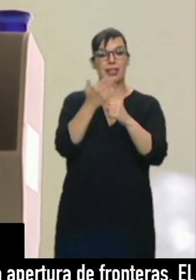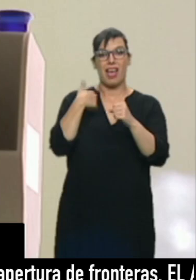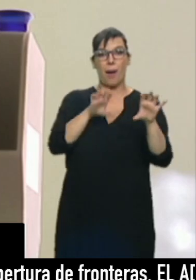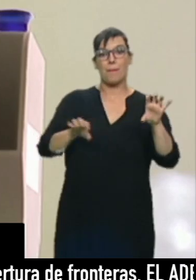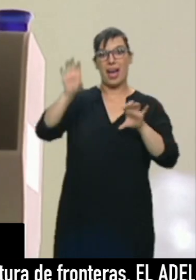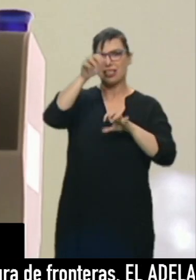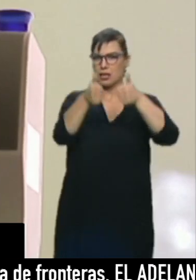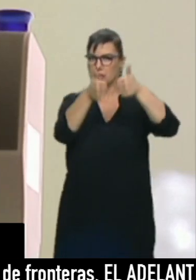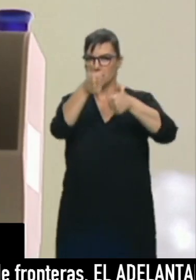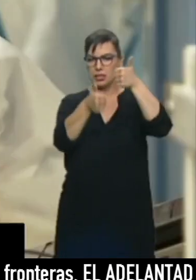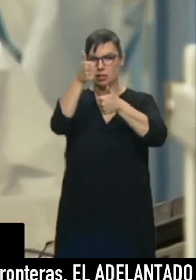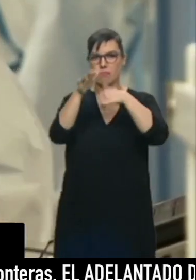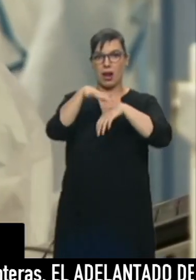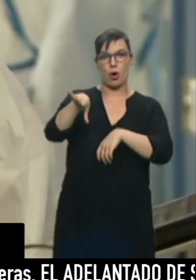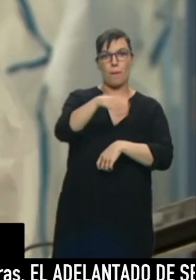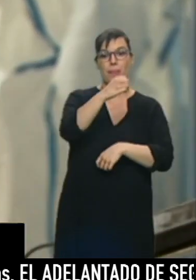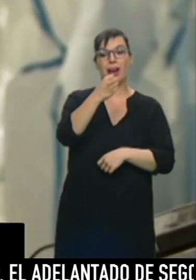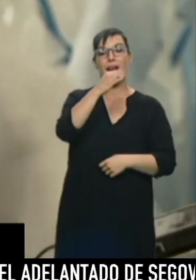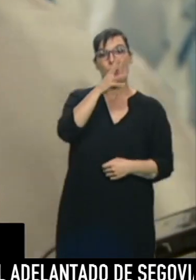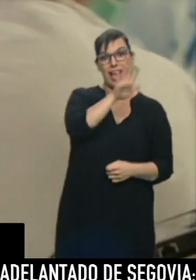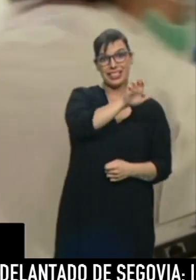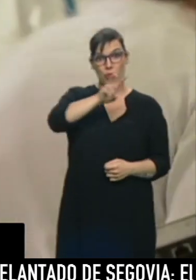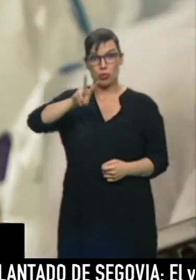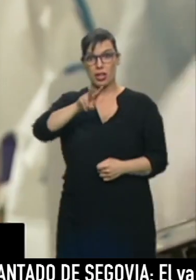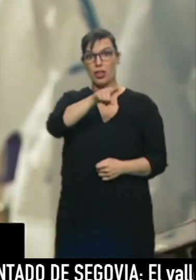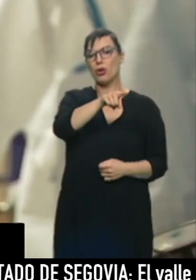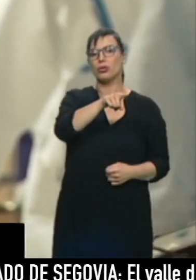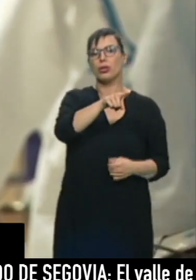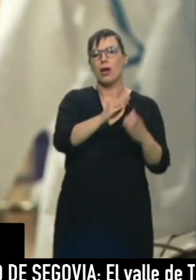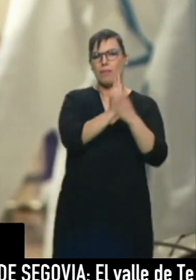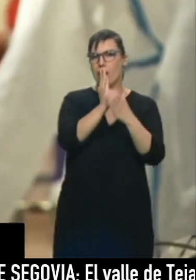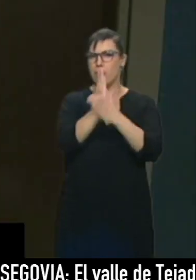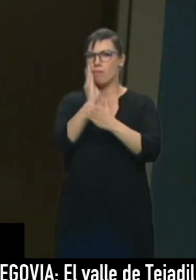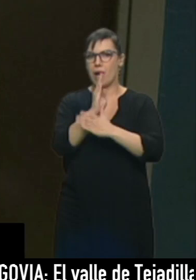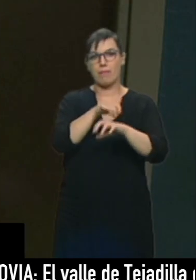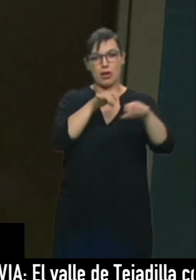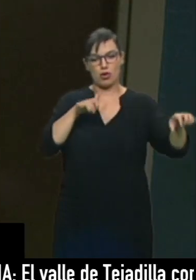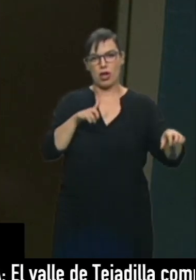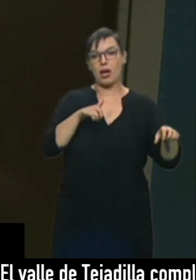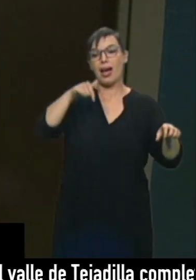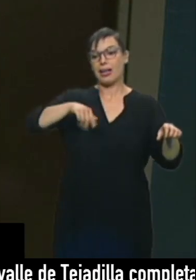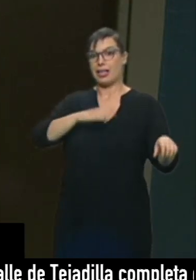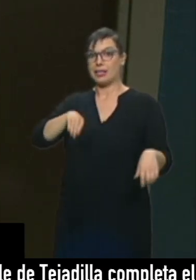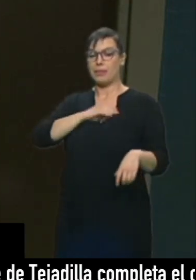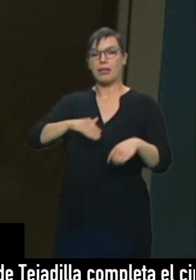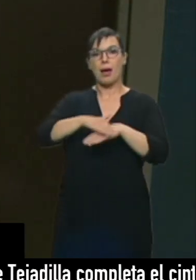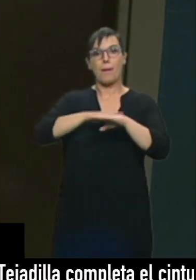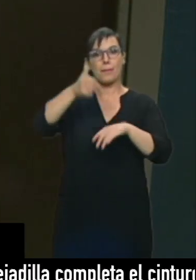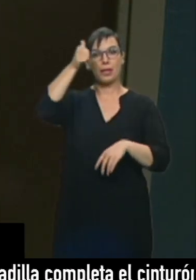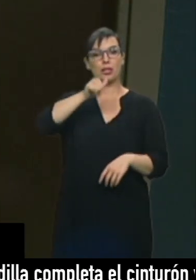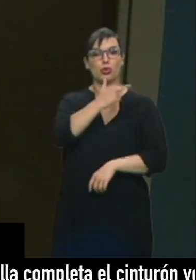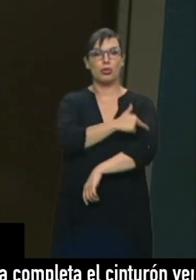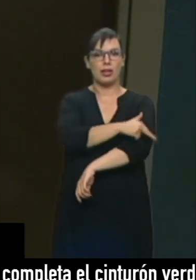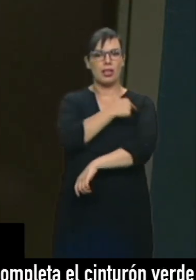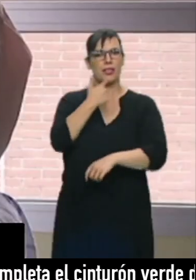empieza a generar malestar. Estados Unidos acapara casi toda la producción del antiviral. Aquí en España el ministro de Sanidad dice que está